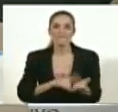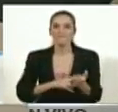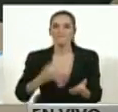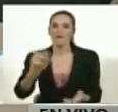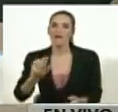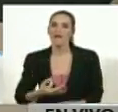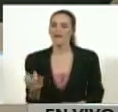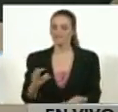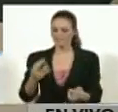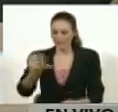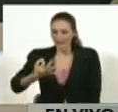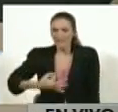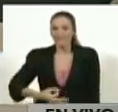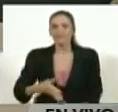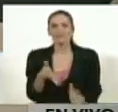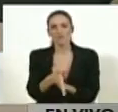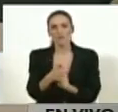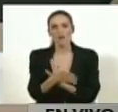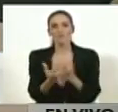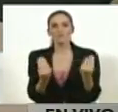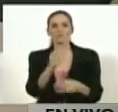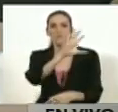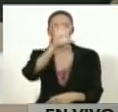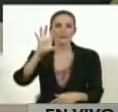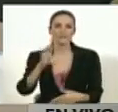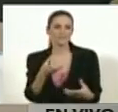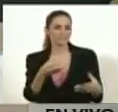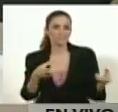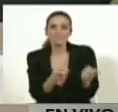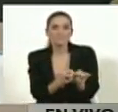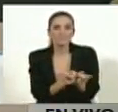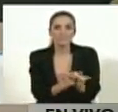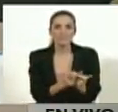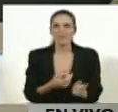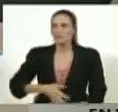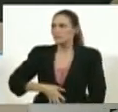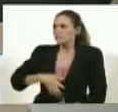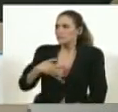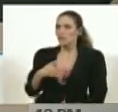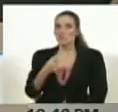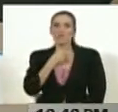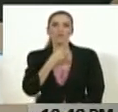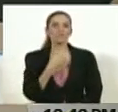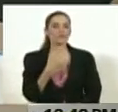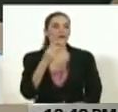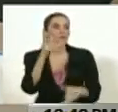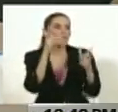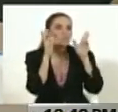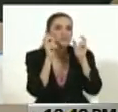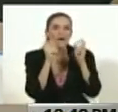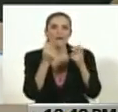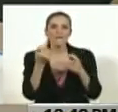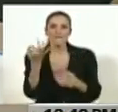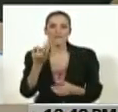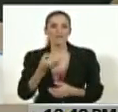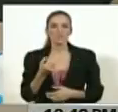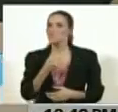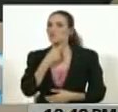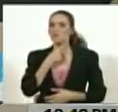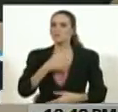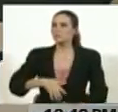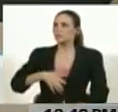realidad sobre muchos de esos países bueno se indignaron no les gusta escuchar la verdad y por eso es que la diplomacia